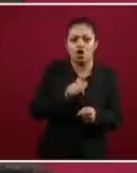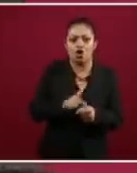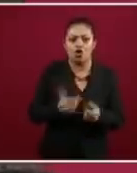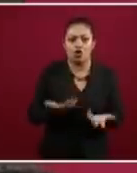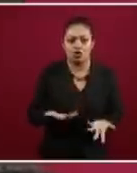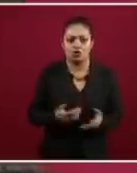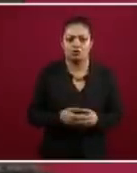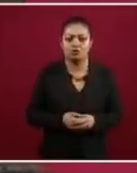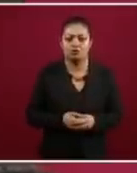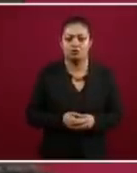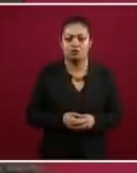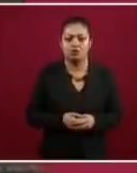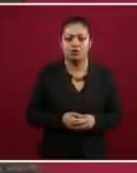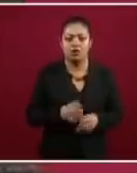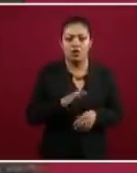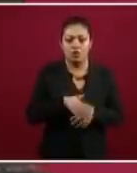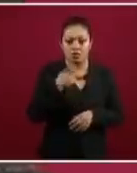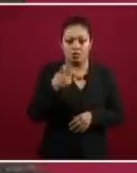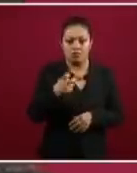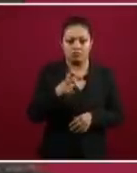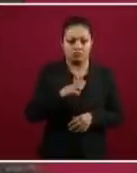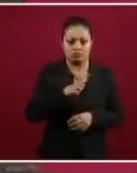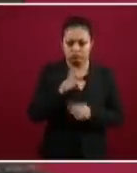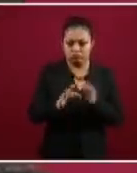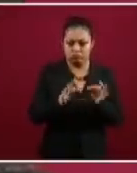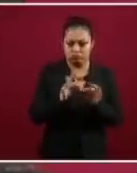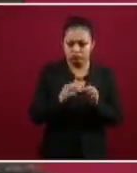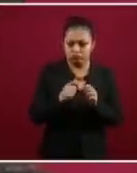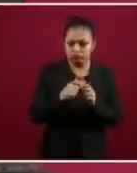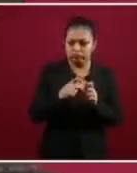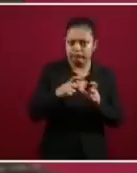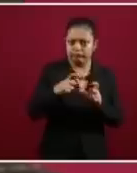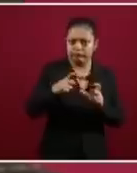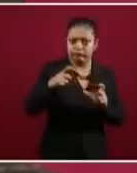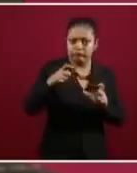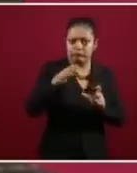Bueno, entonces ya está Bacalar creciendo,